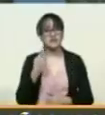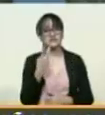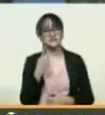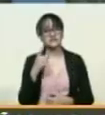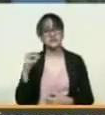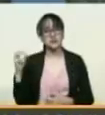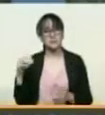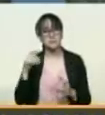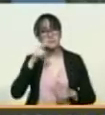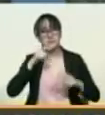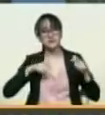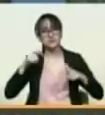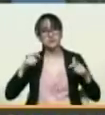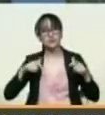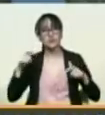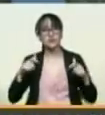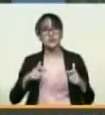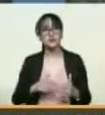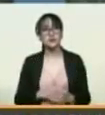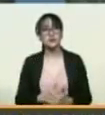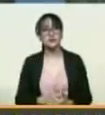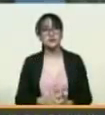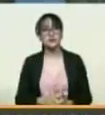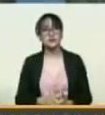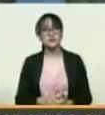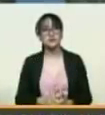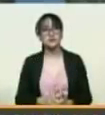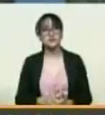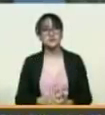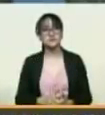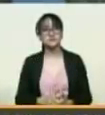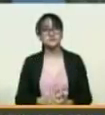personas, 100, con sus respectivos